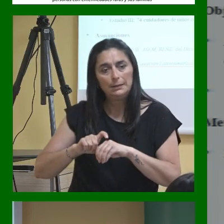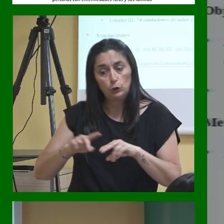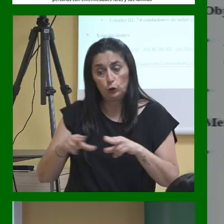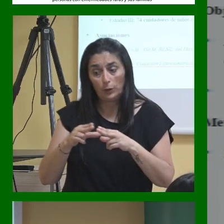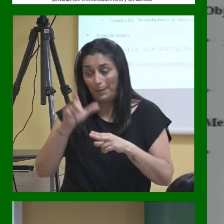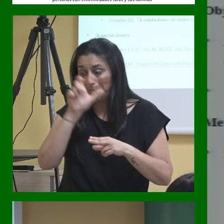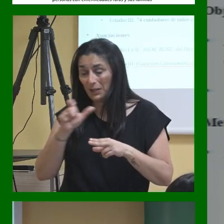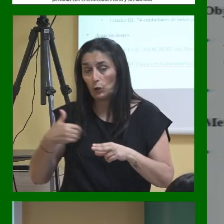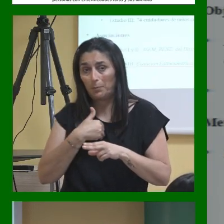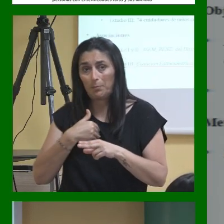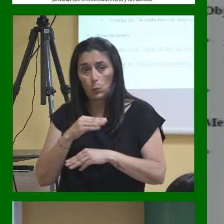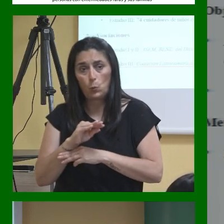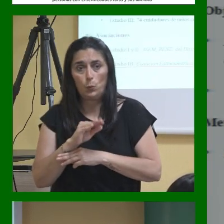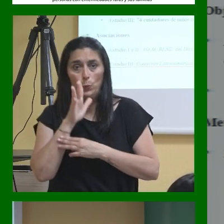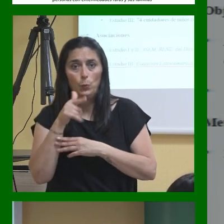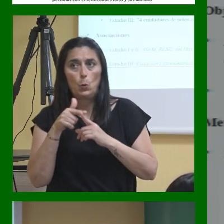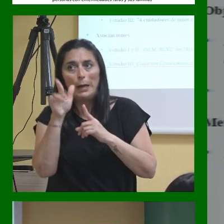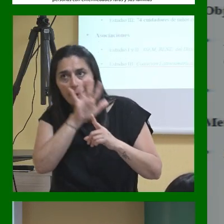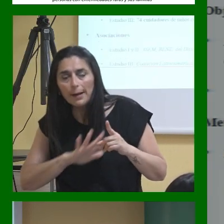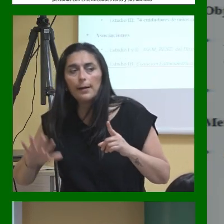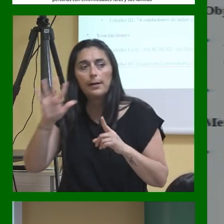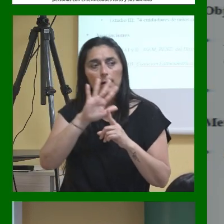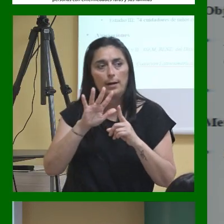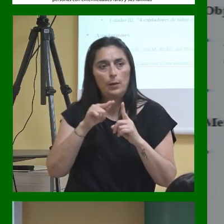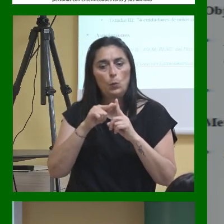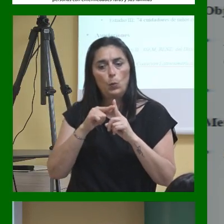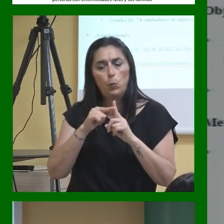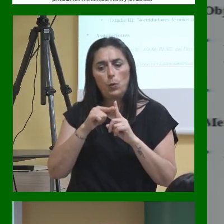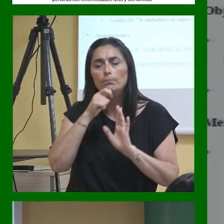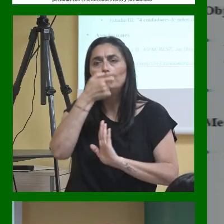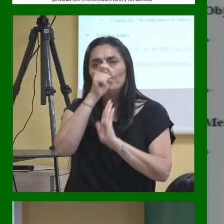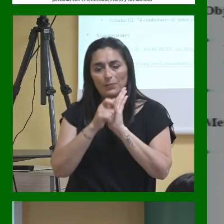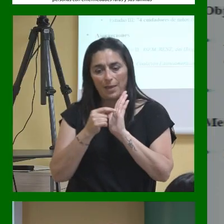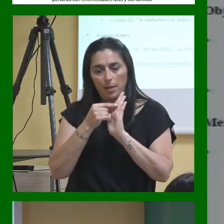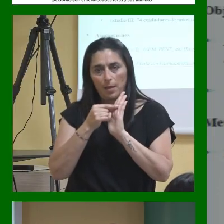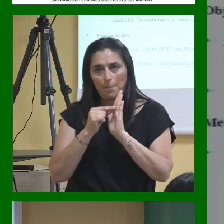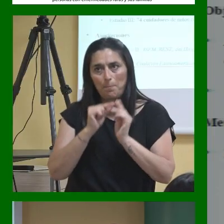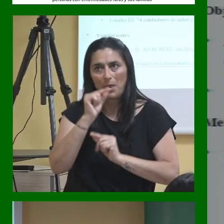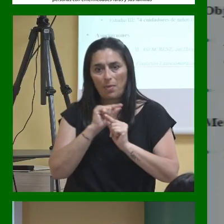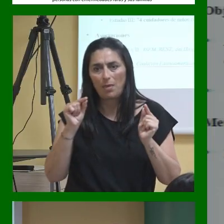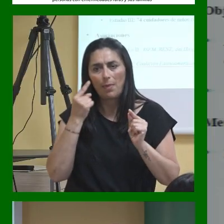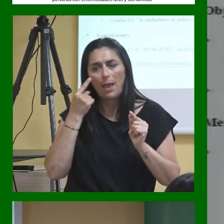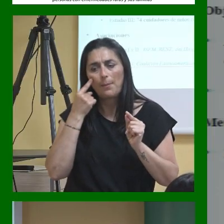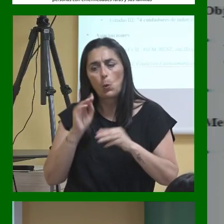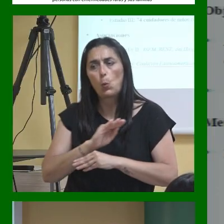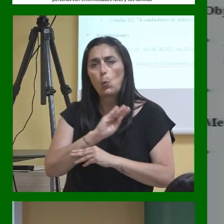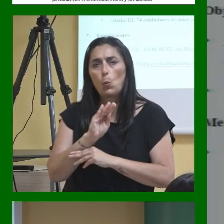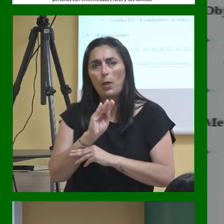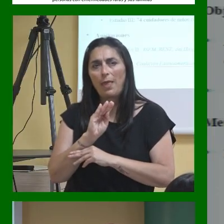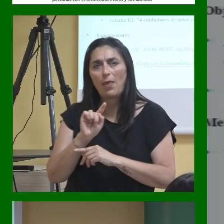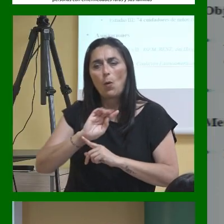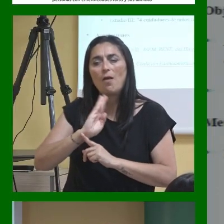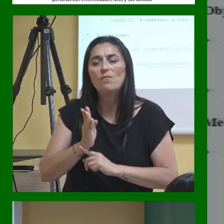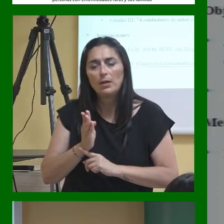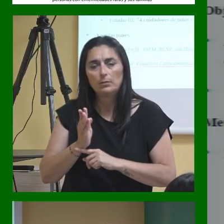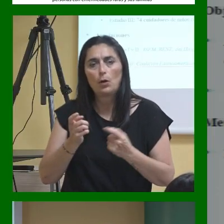de una primera herramienta a nivel nacional que mide el coste del cuidado de las personas con enfermedad rara, y